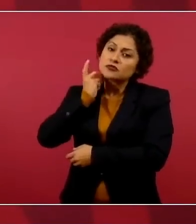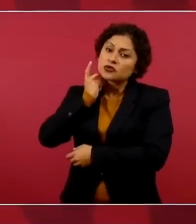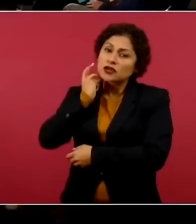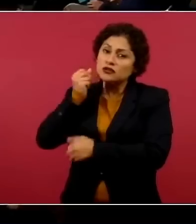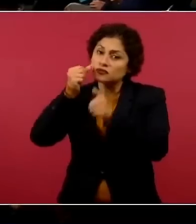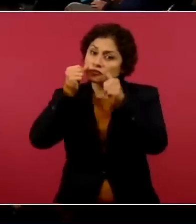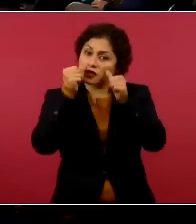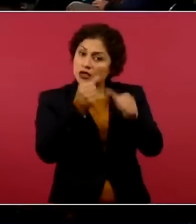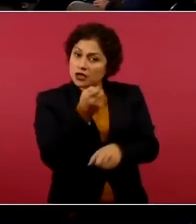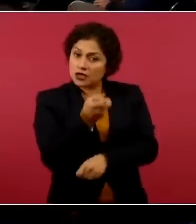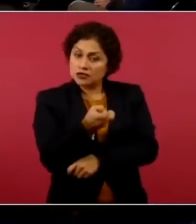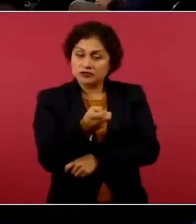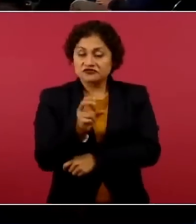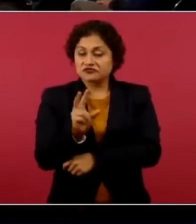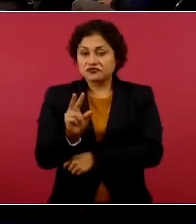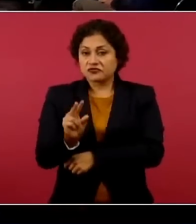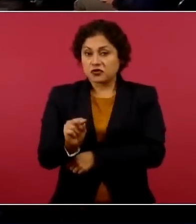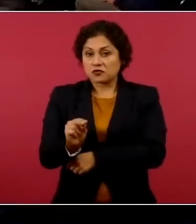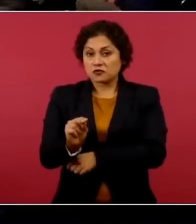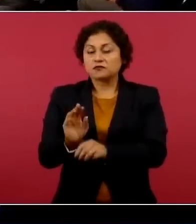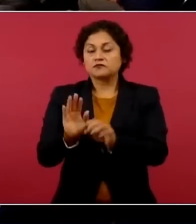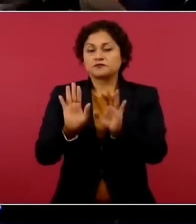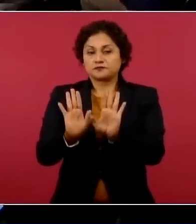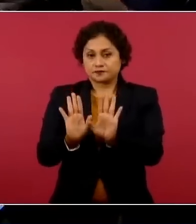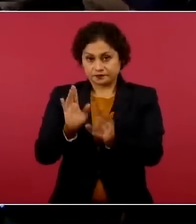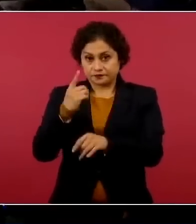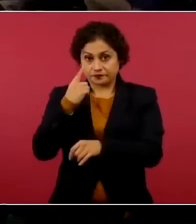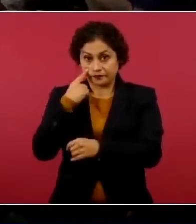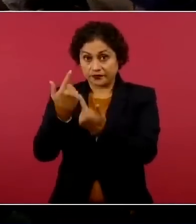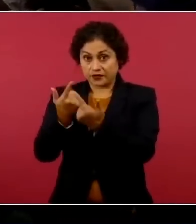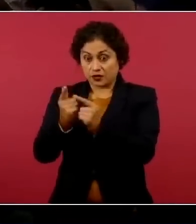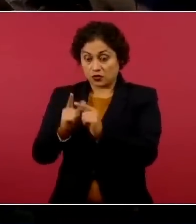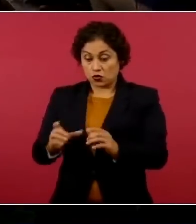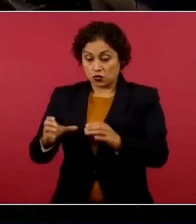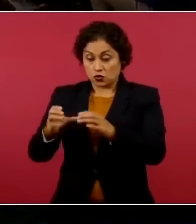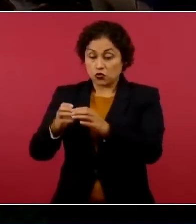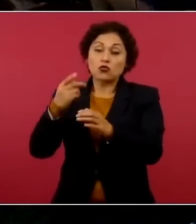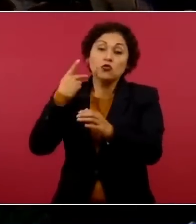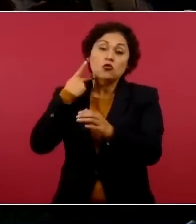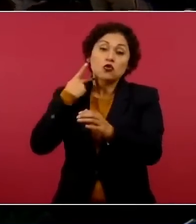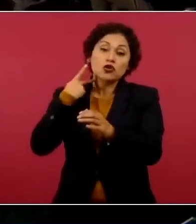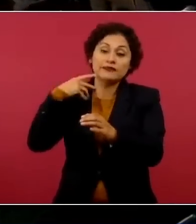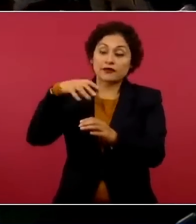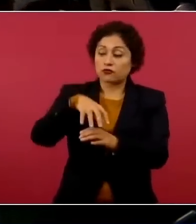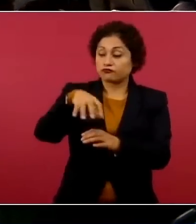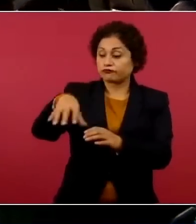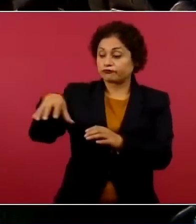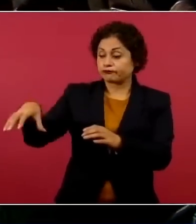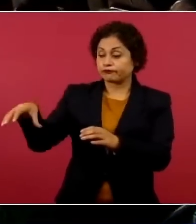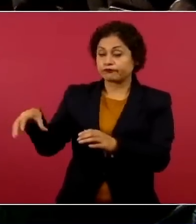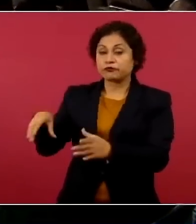Claro, los líderes de los partidos, los